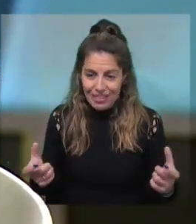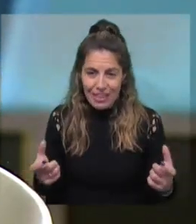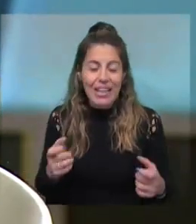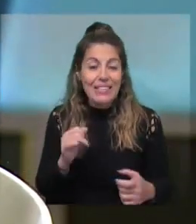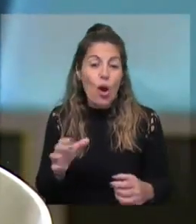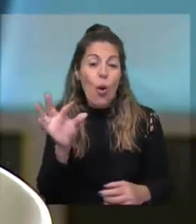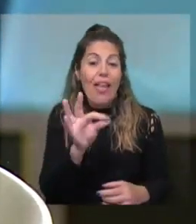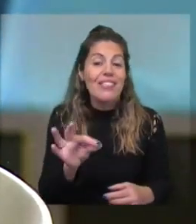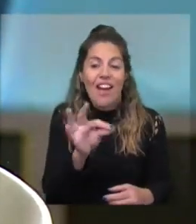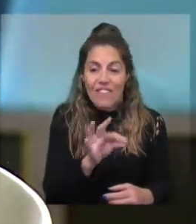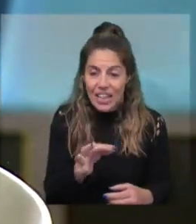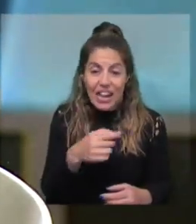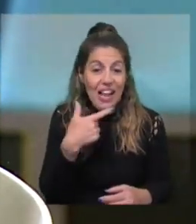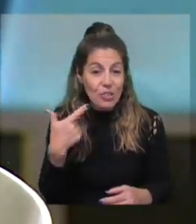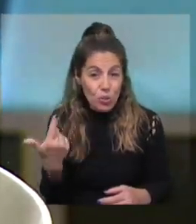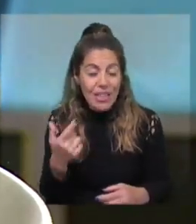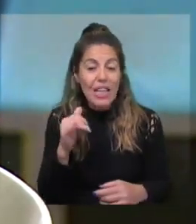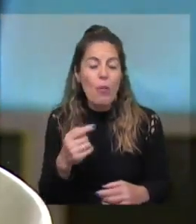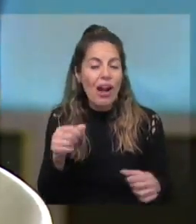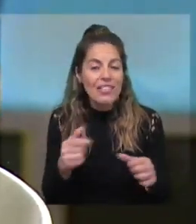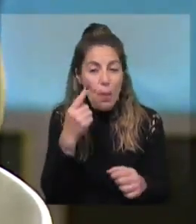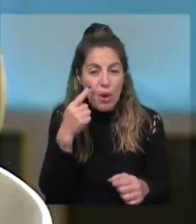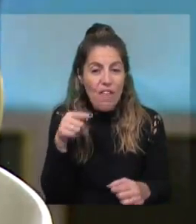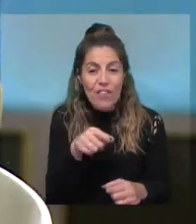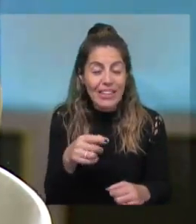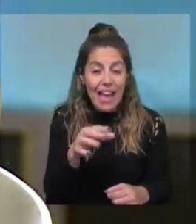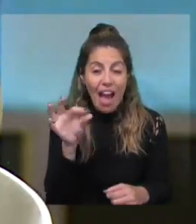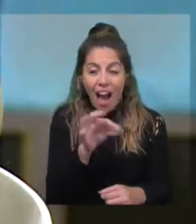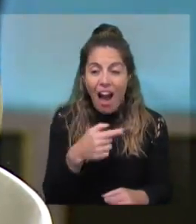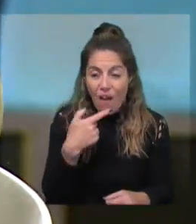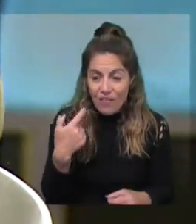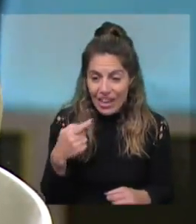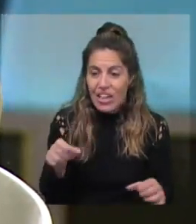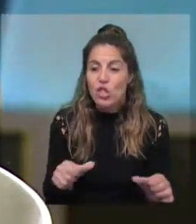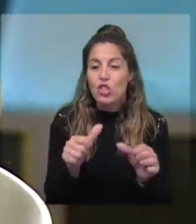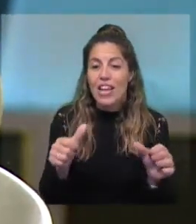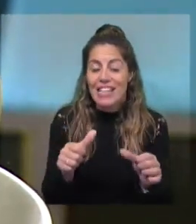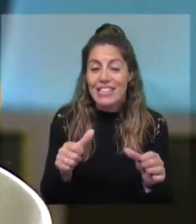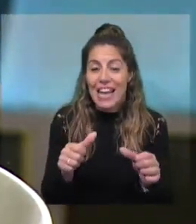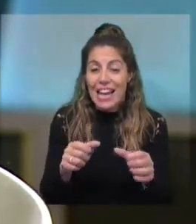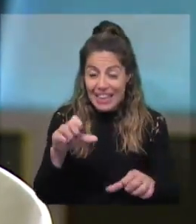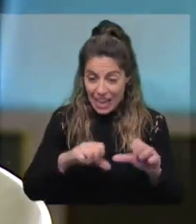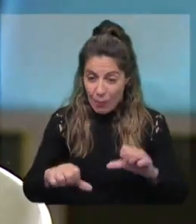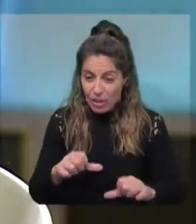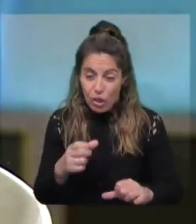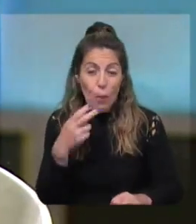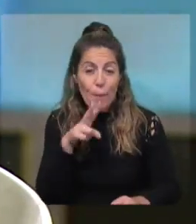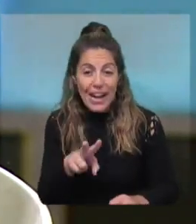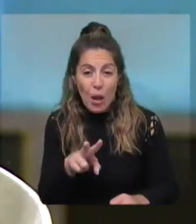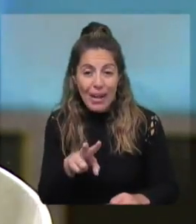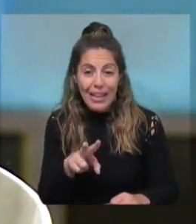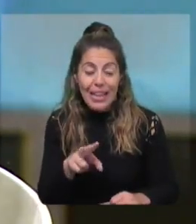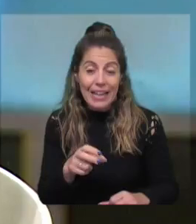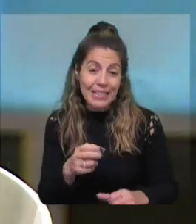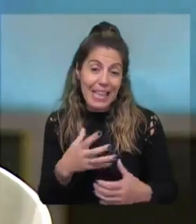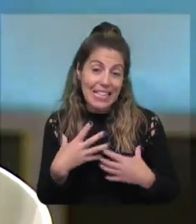abejas, tenemos que hacer pruebas frente a abejas y eso también lo hacen en el Laboratorio de Ecología Química para ver La inocuidad, porque